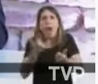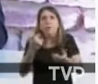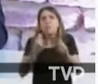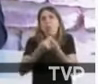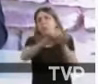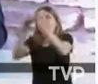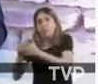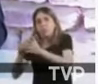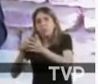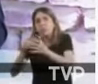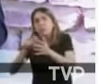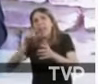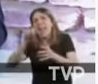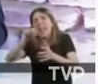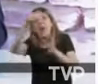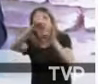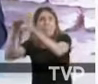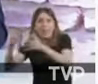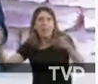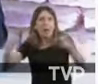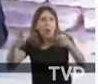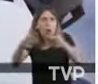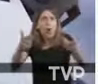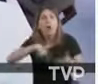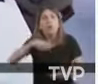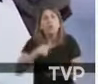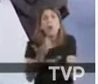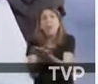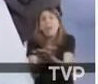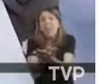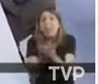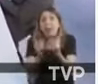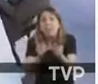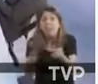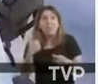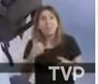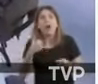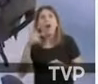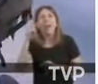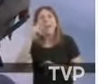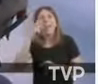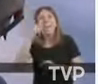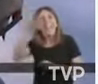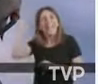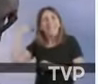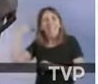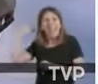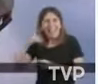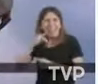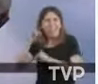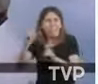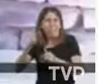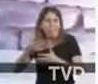internacionales, y ahora lo que nosotros estamos reclamando es que, como bien decía Néstor, lo decía de